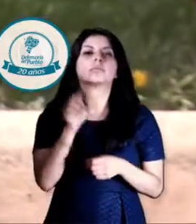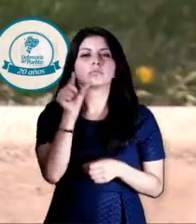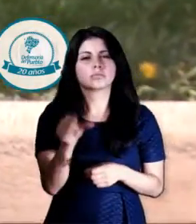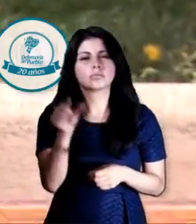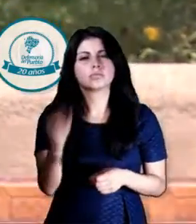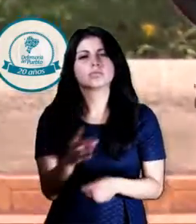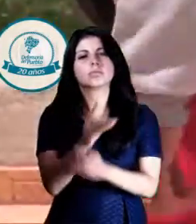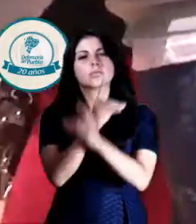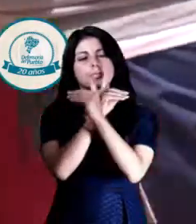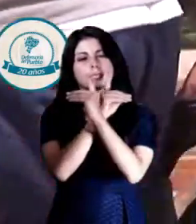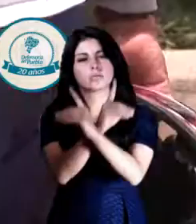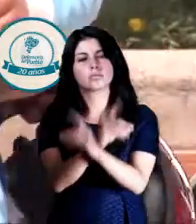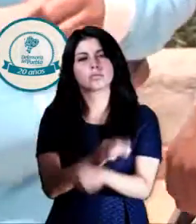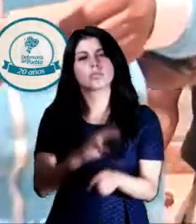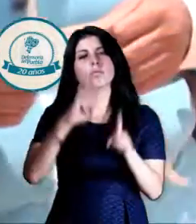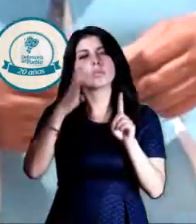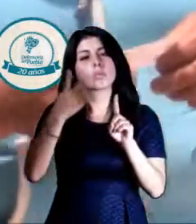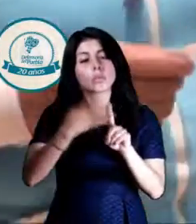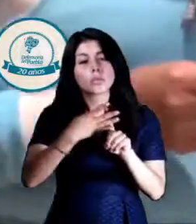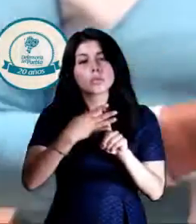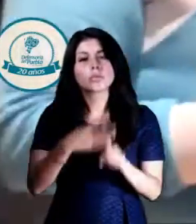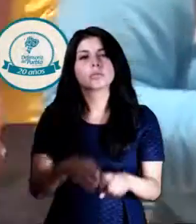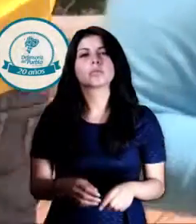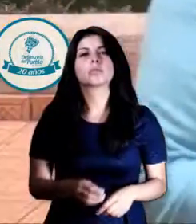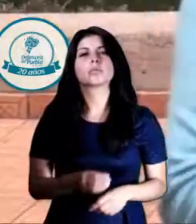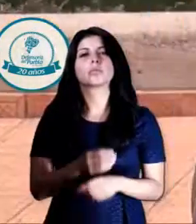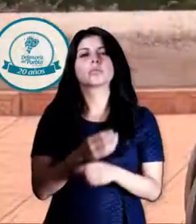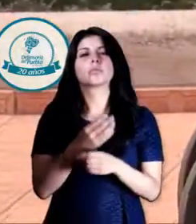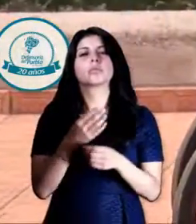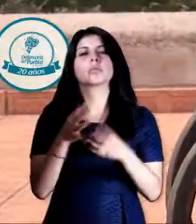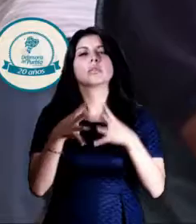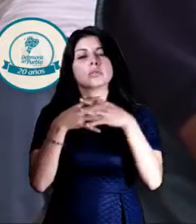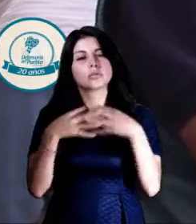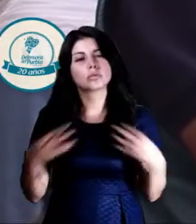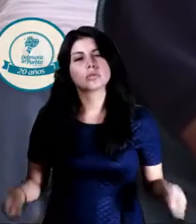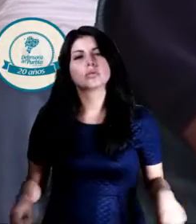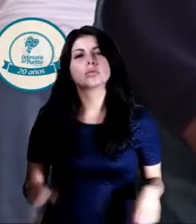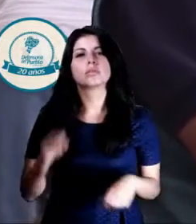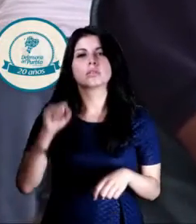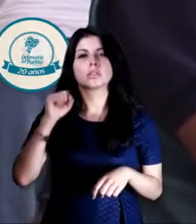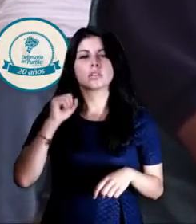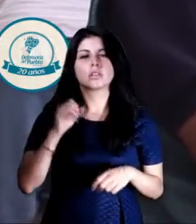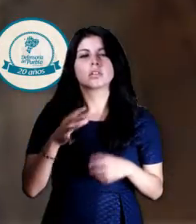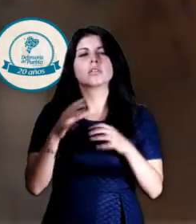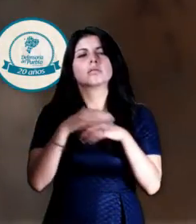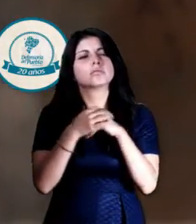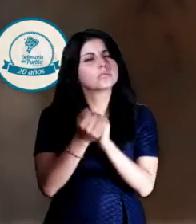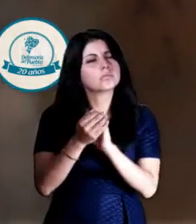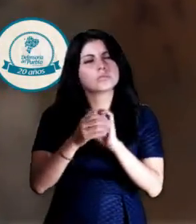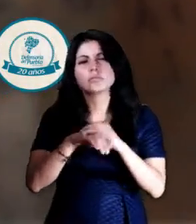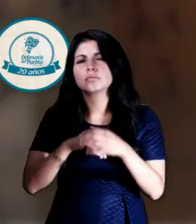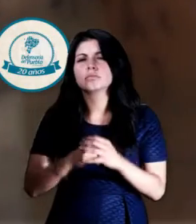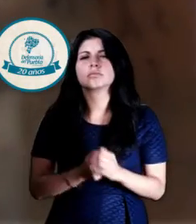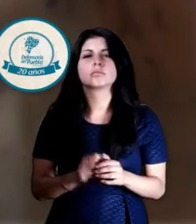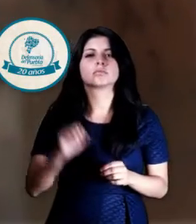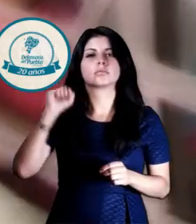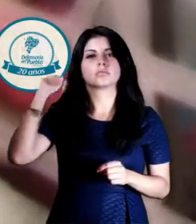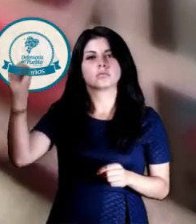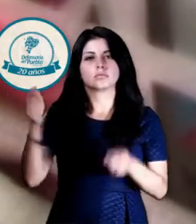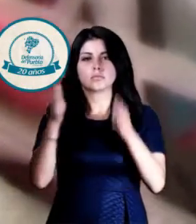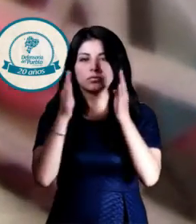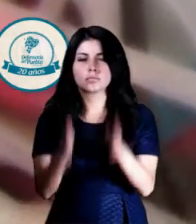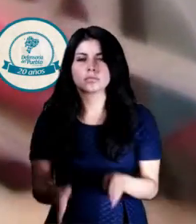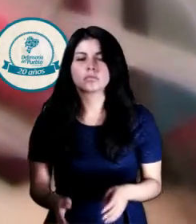con discapacidad, a la reparación a favor de las víctimas de graves violaciones de los derechos humanos, a la prevención